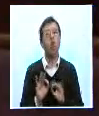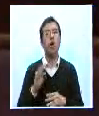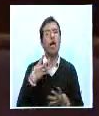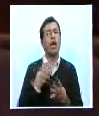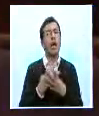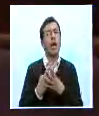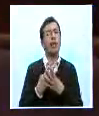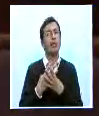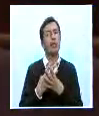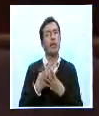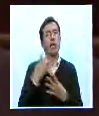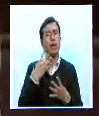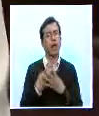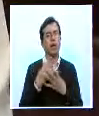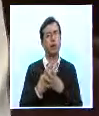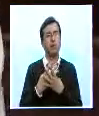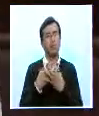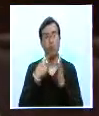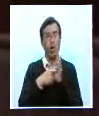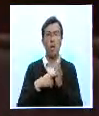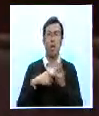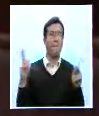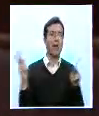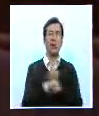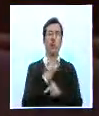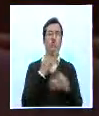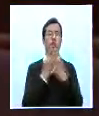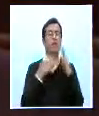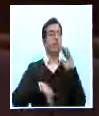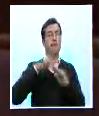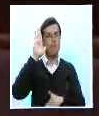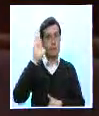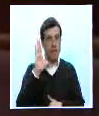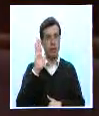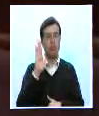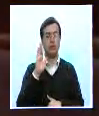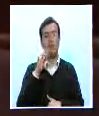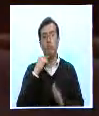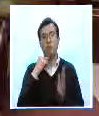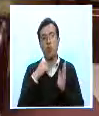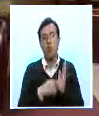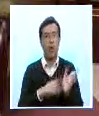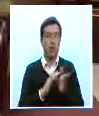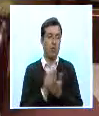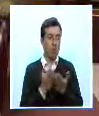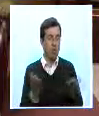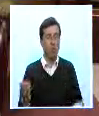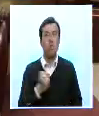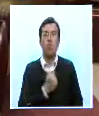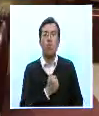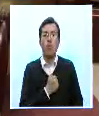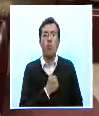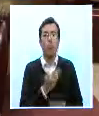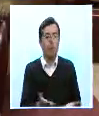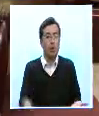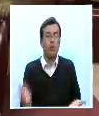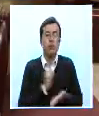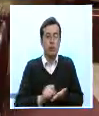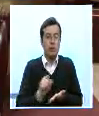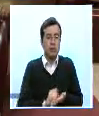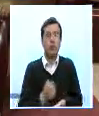es decir las penas para los delitos más graves es decir también que los delitos contra la propiedad y en este caso contra la propiedad